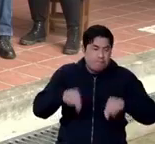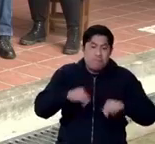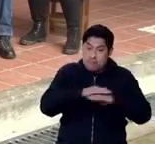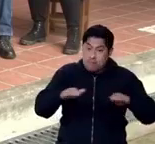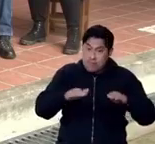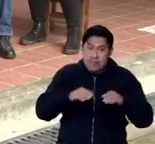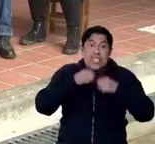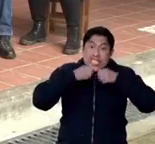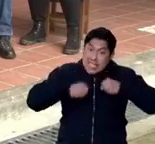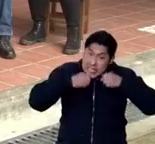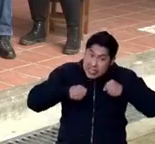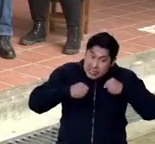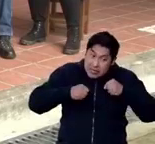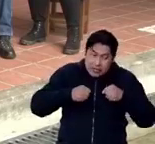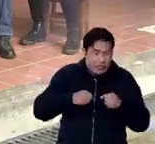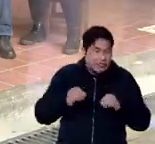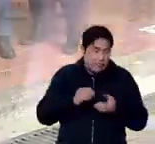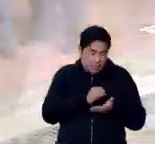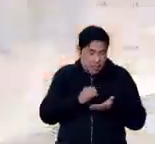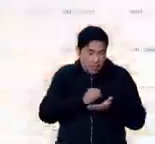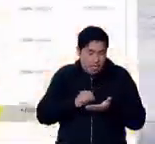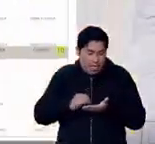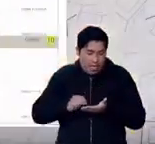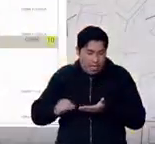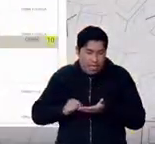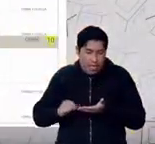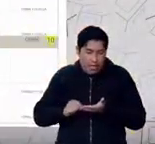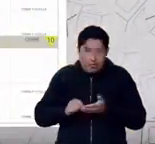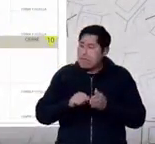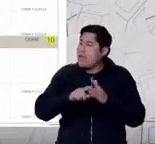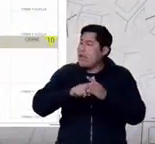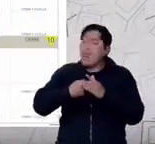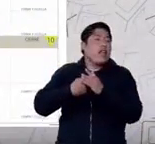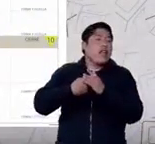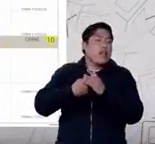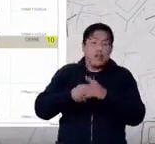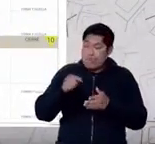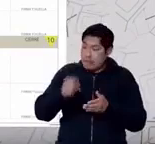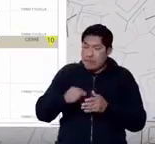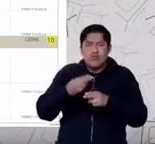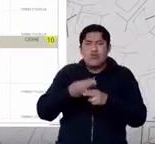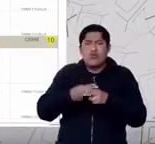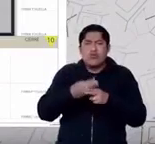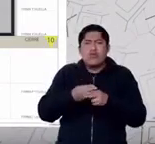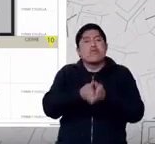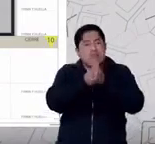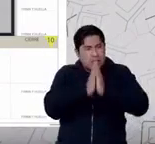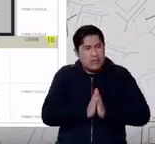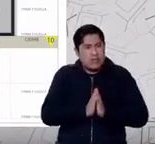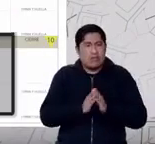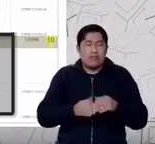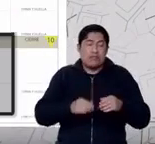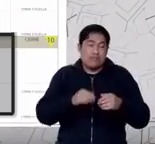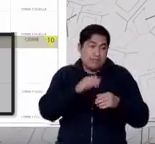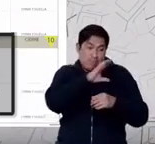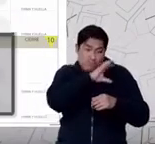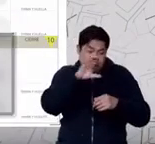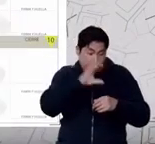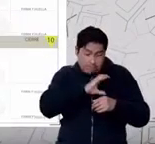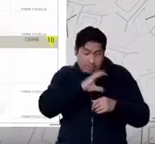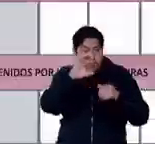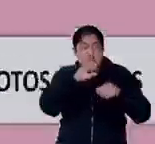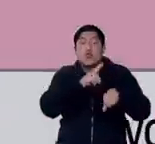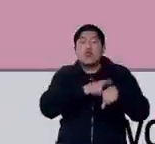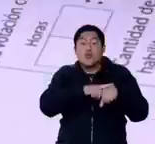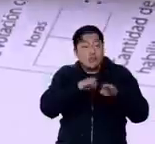Una vez que esté instalada la mesa, el secretario o secretaria debe llenar el acta electoral en la parte de apertura. Aquí se registran los datos solicitados en las primeras